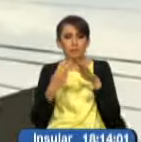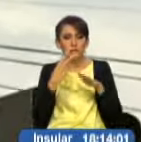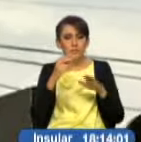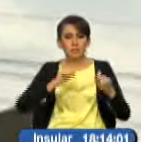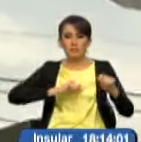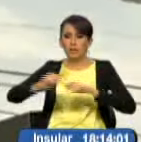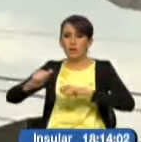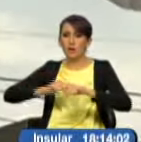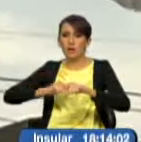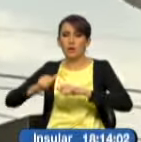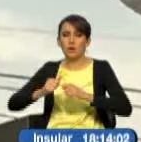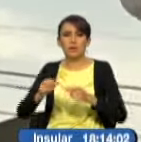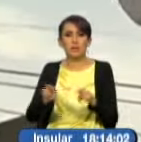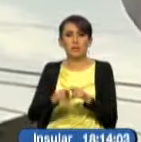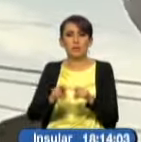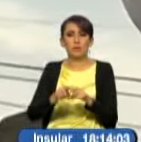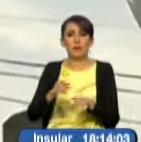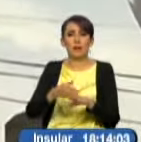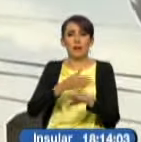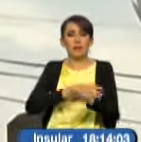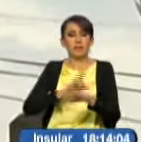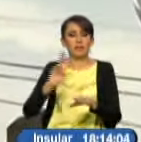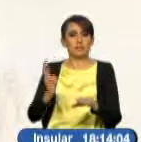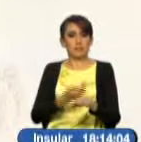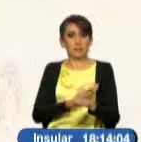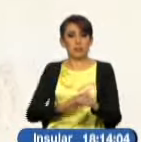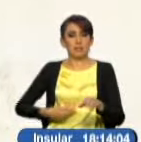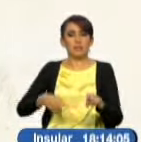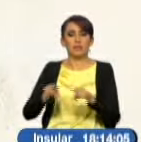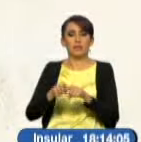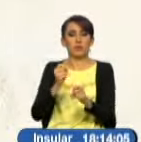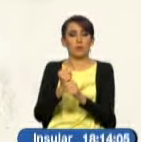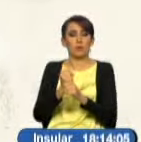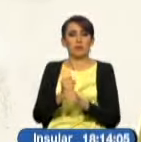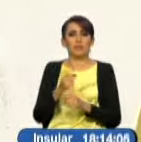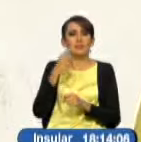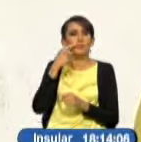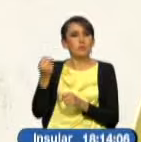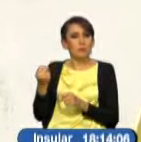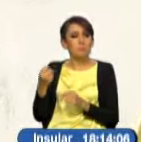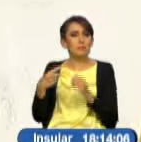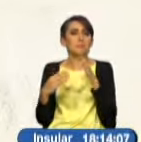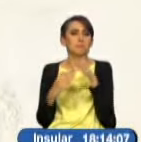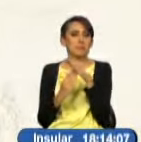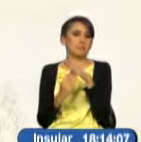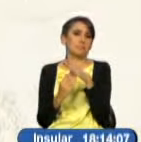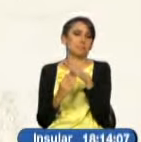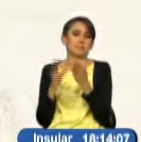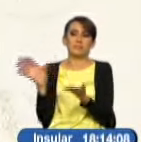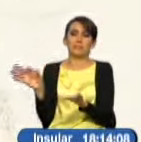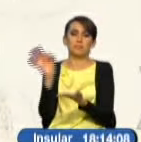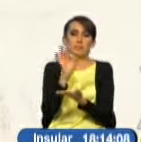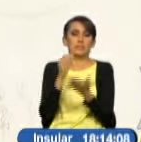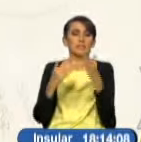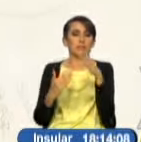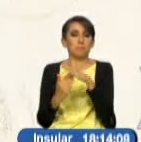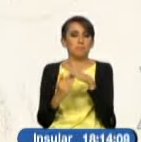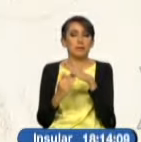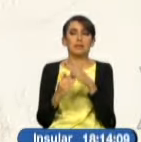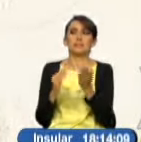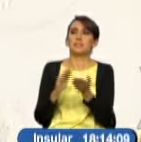realizada durante su periodo como segundo mandatario del país. Además que es un hombre de paz. Es un hombre que tiene visión, está